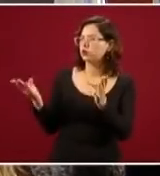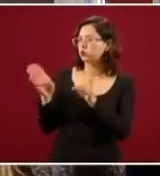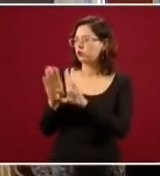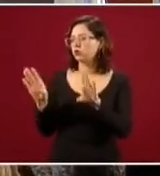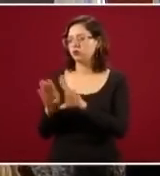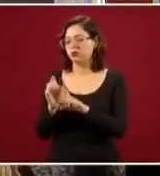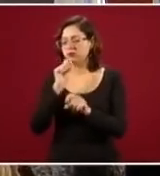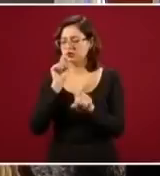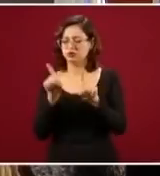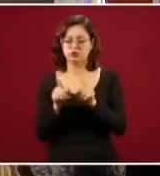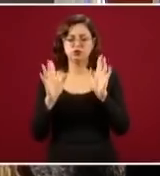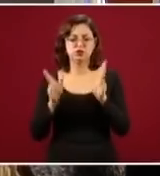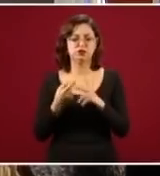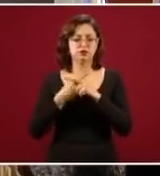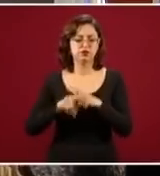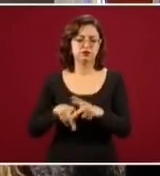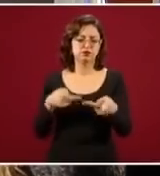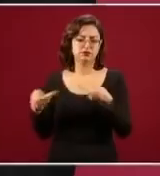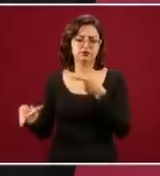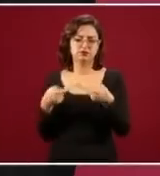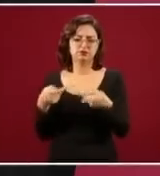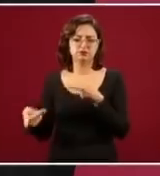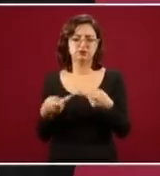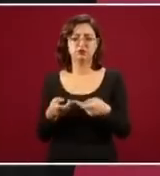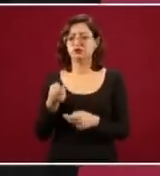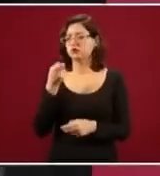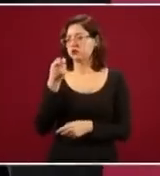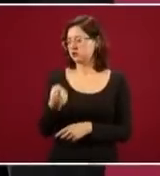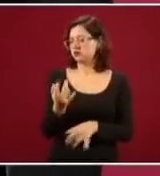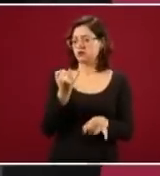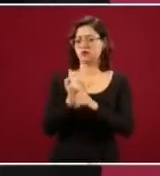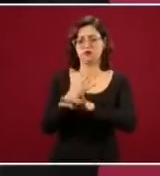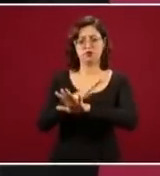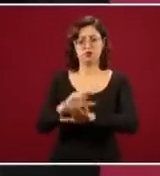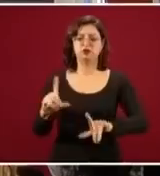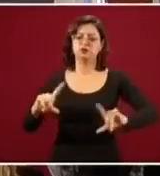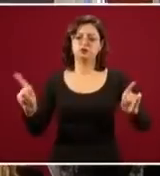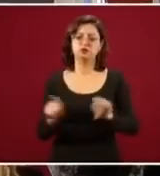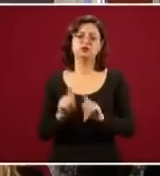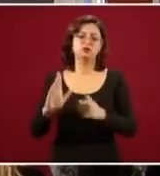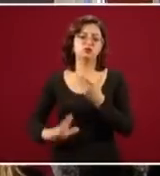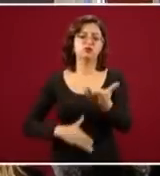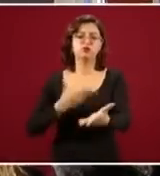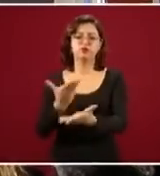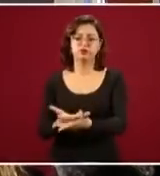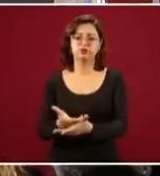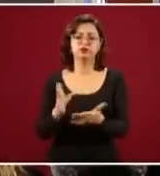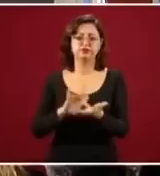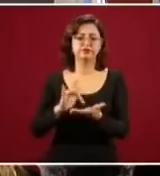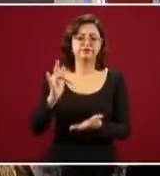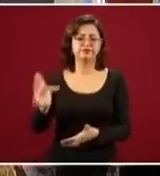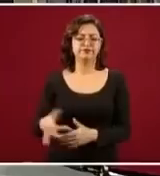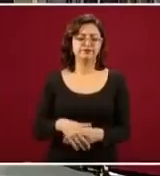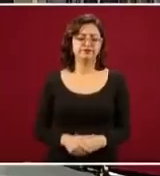las convocatorias. Estos grandes rasgos es el resumen, señor presidente, de la propuesta. Muy amables, gracias.